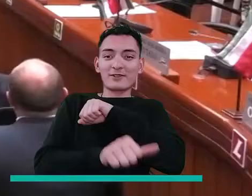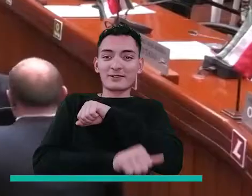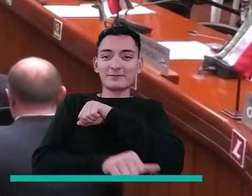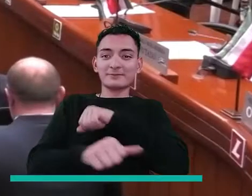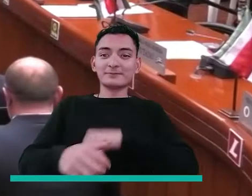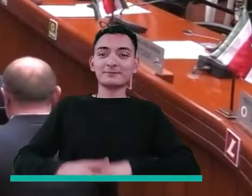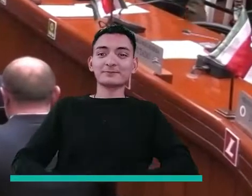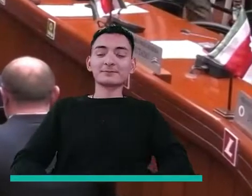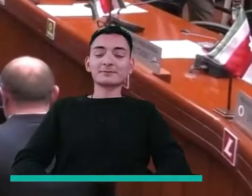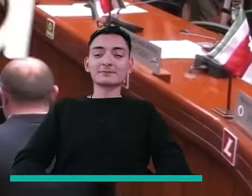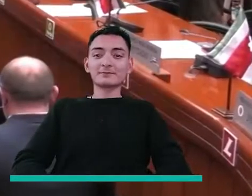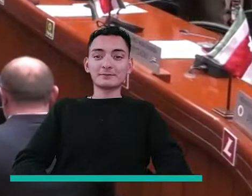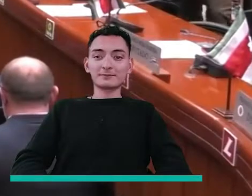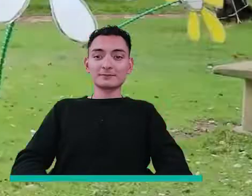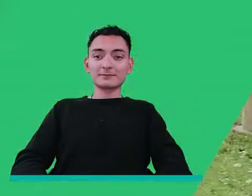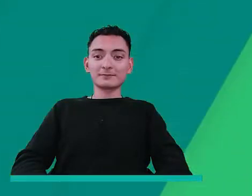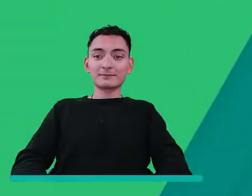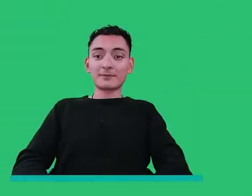Boyacá.